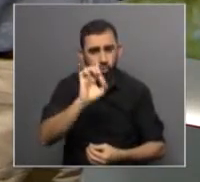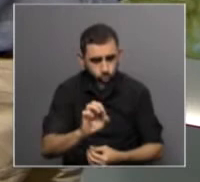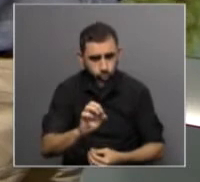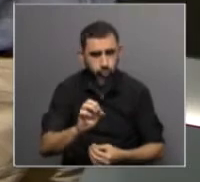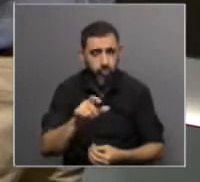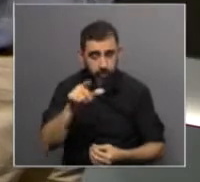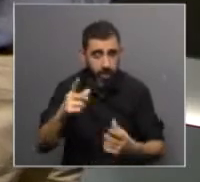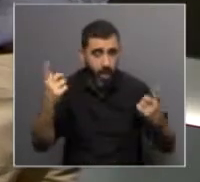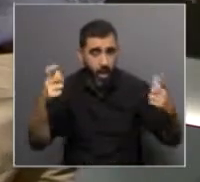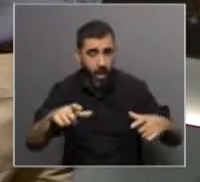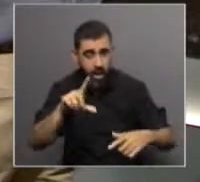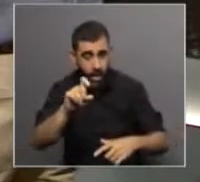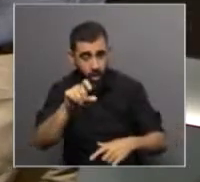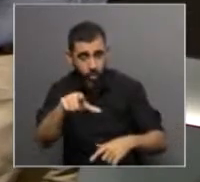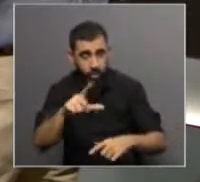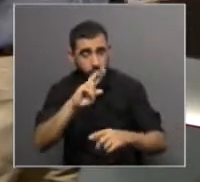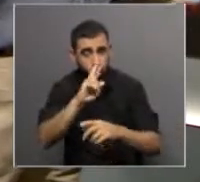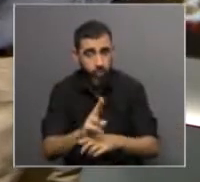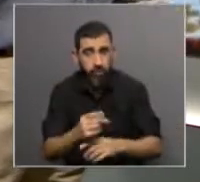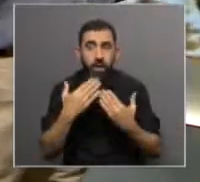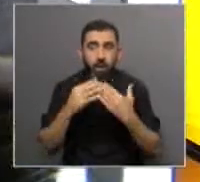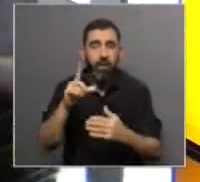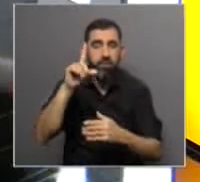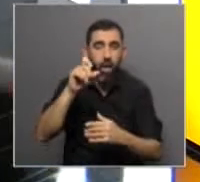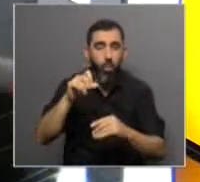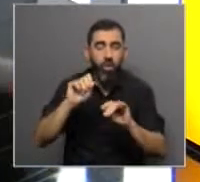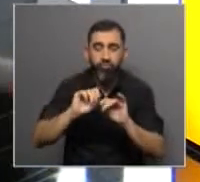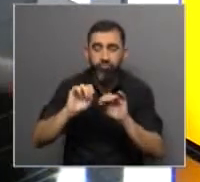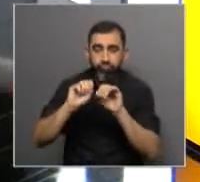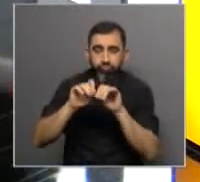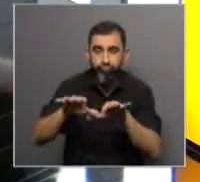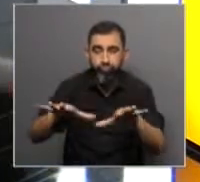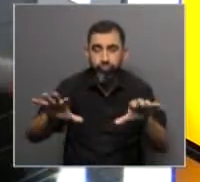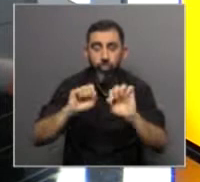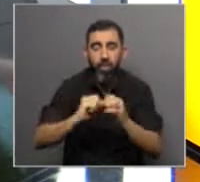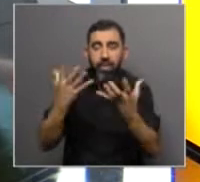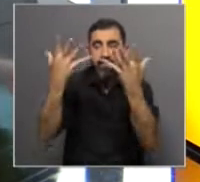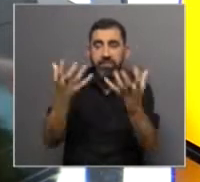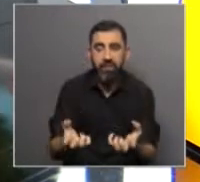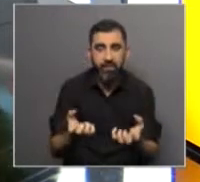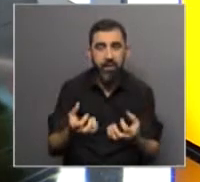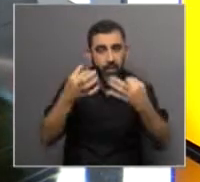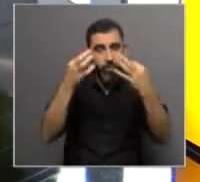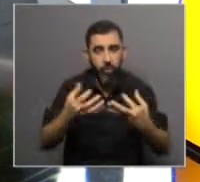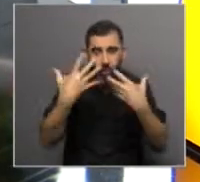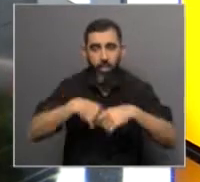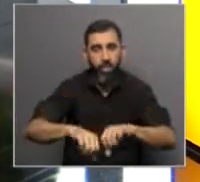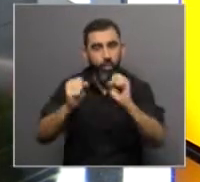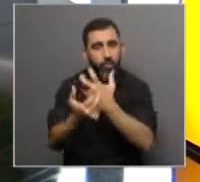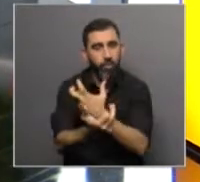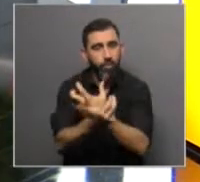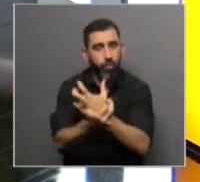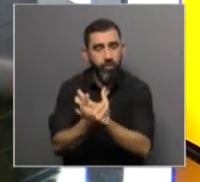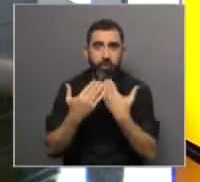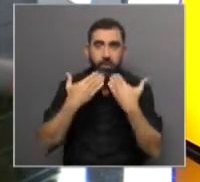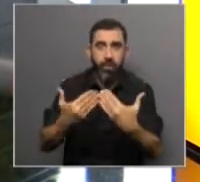lagunas esas, y gracias a cuya agua se regaron unas remolachas que permitieron secar la laguna y revelar así los tesoros que